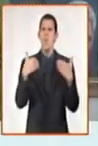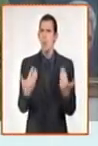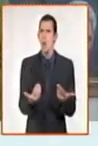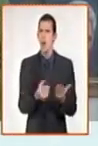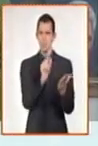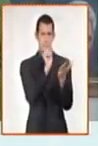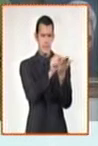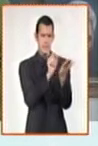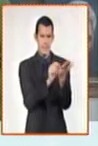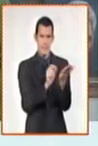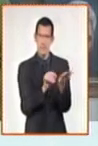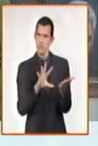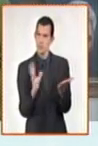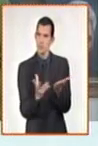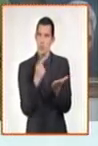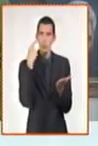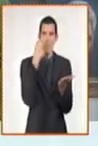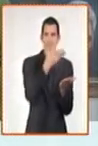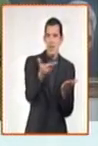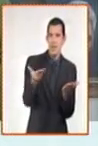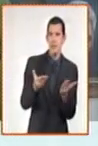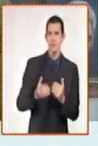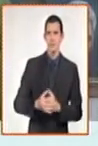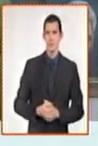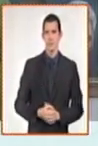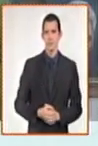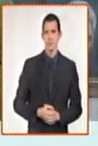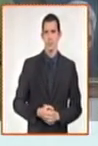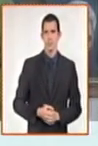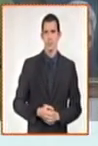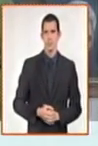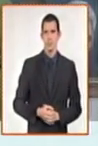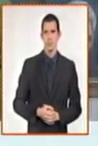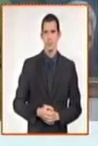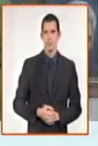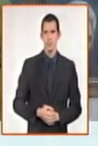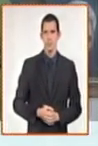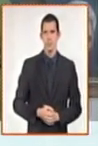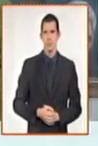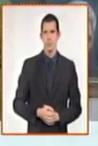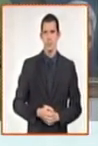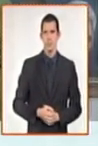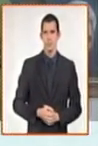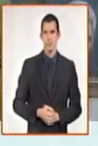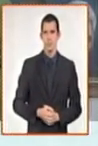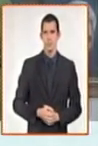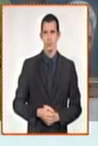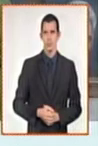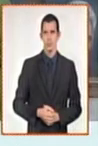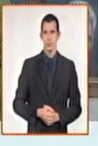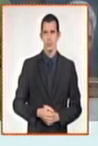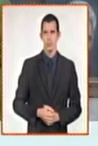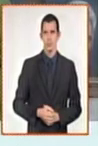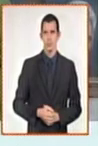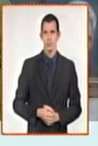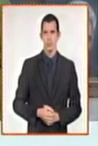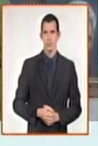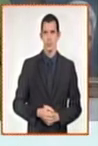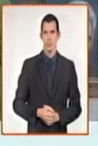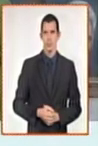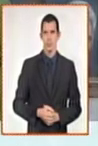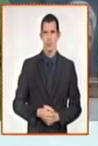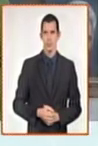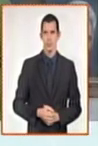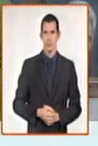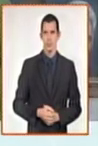estado percibiendo en cada uno de los lugares de la provincia. Y sobre todo, el mayor peso, por supuesto, lo tiene lo